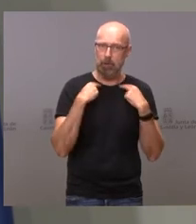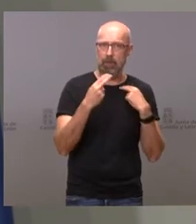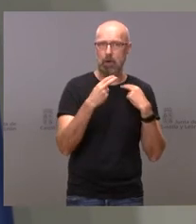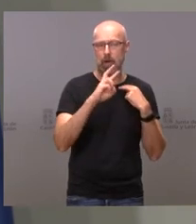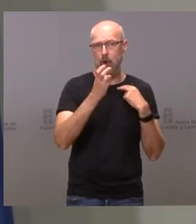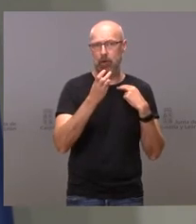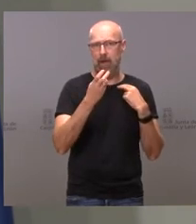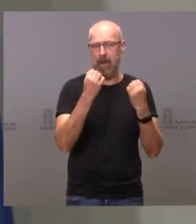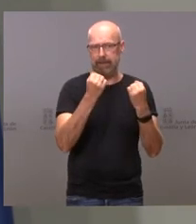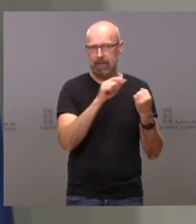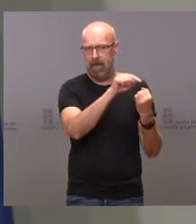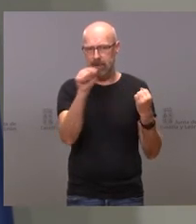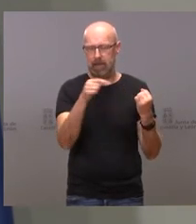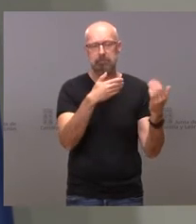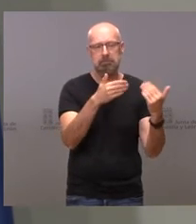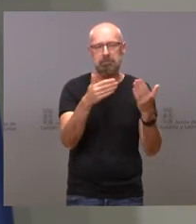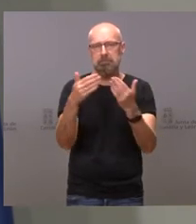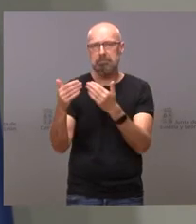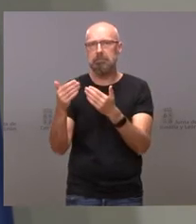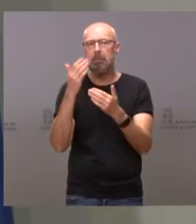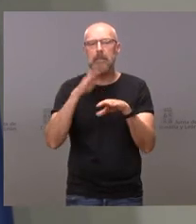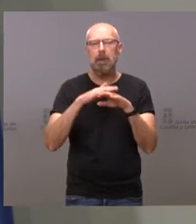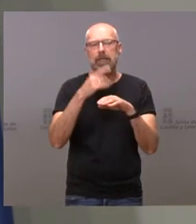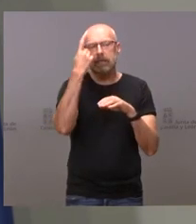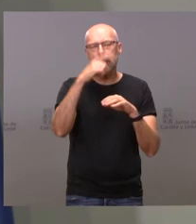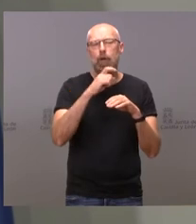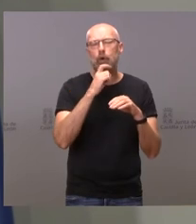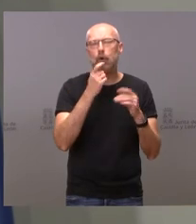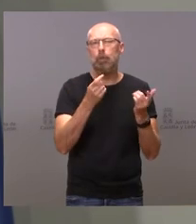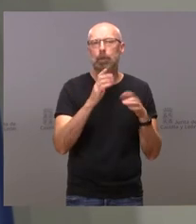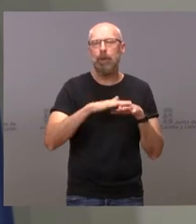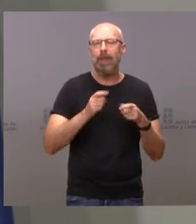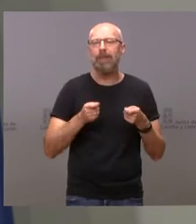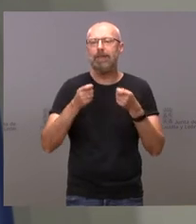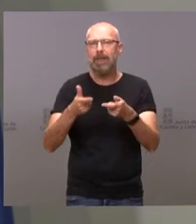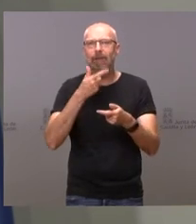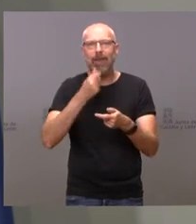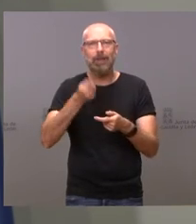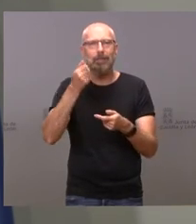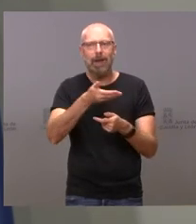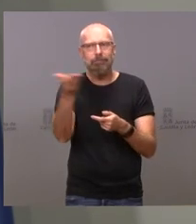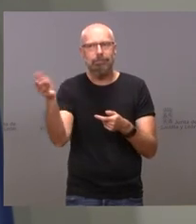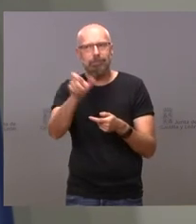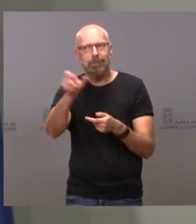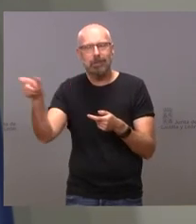entidades para valorar la manera de facilitar a todos nuestros ciudadanos el acceso